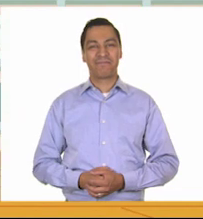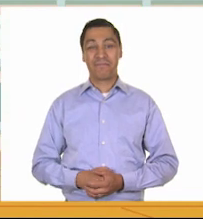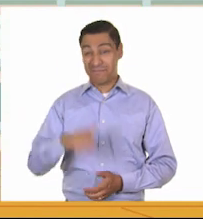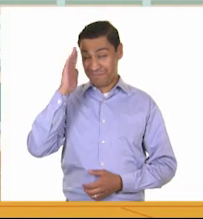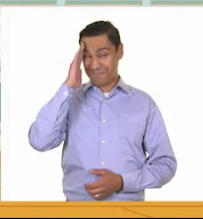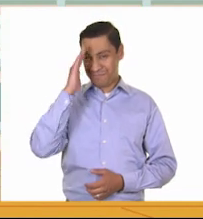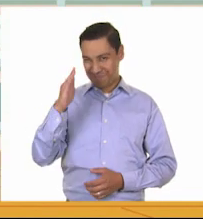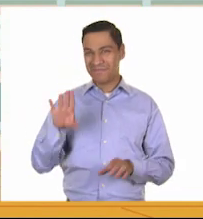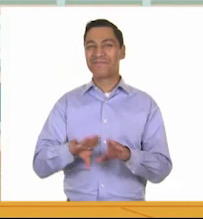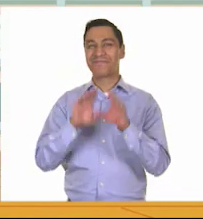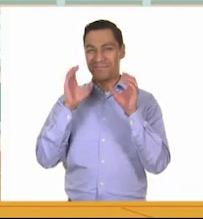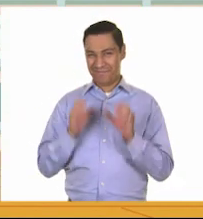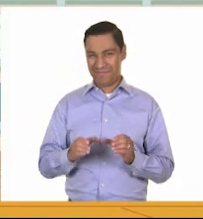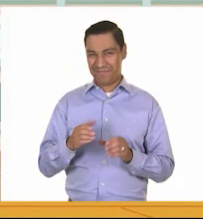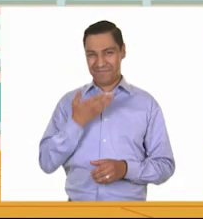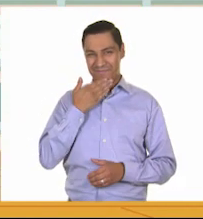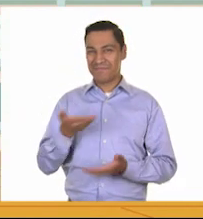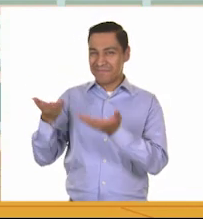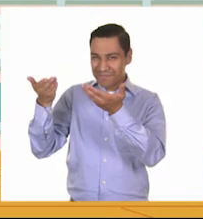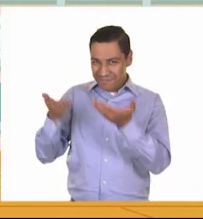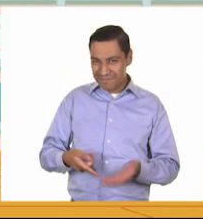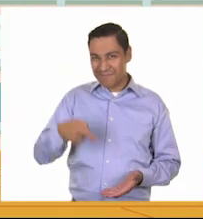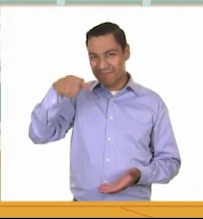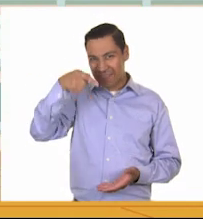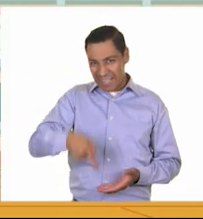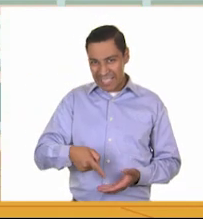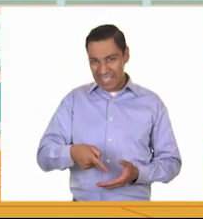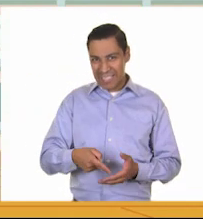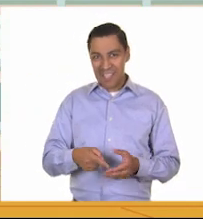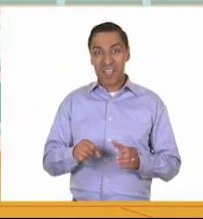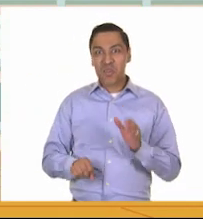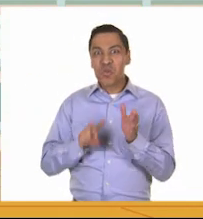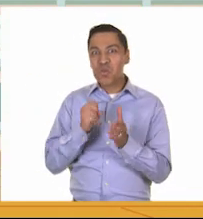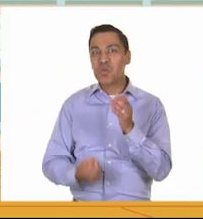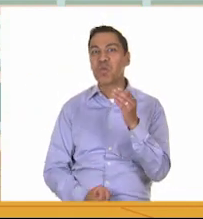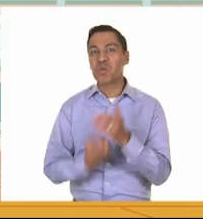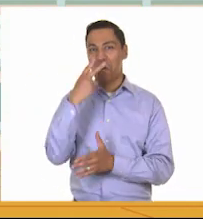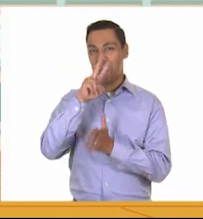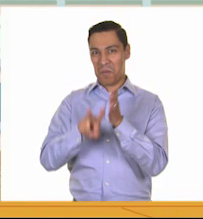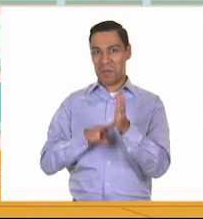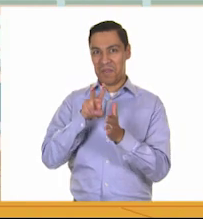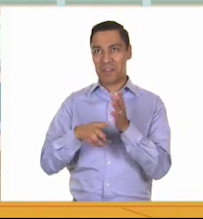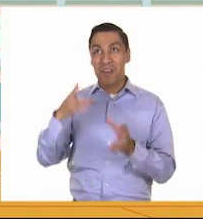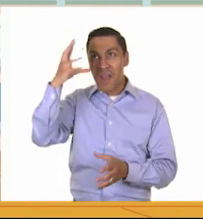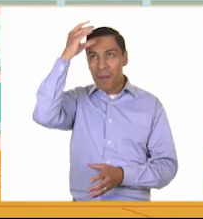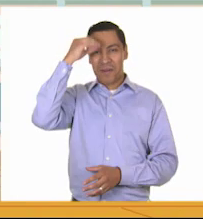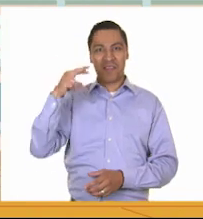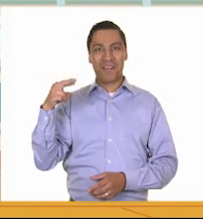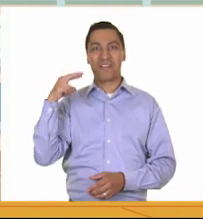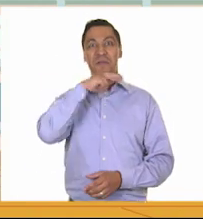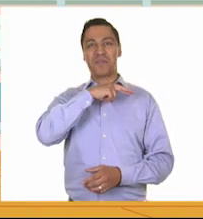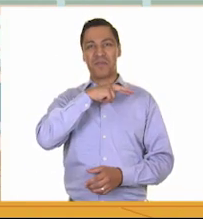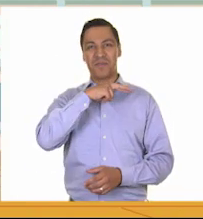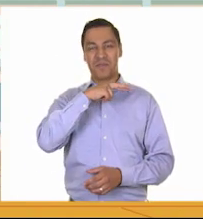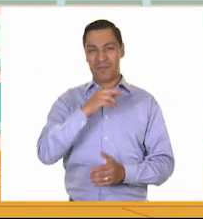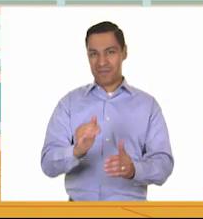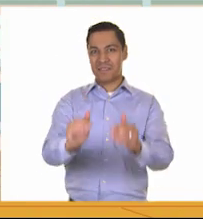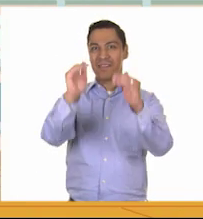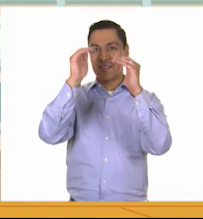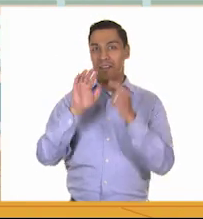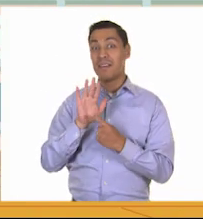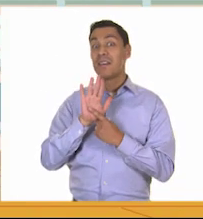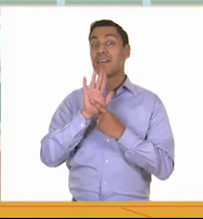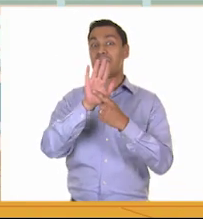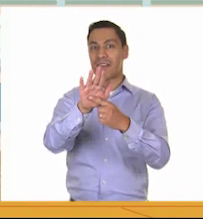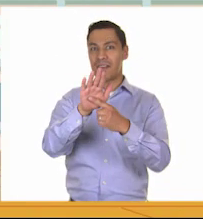Hola, ¿cómo están? Bienvenidos y bienvenidas a una cápsula más de Aprende Rápido. A continuación, les presentaremos